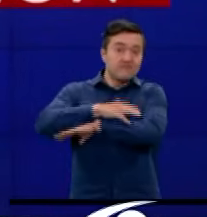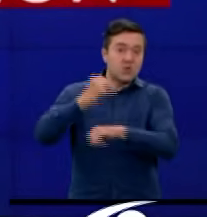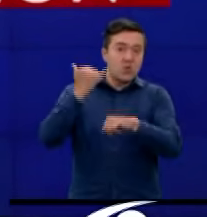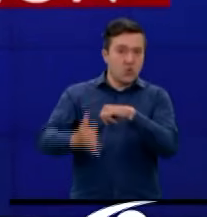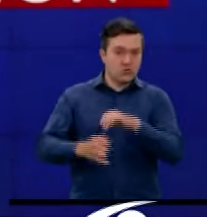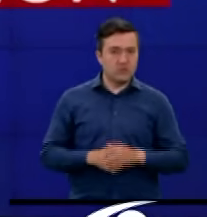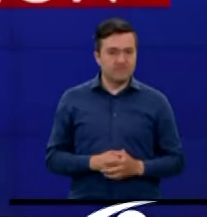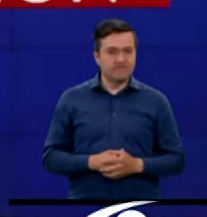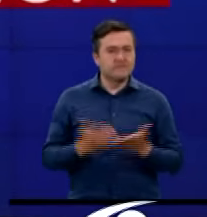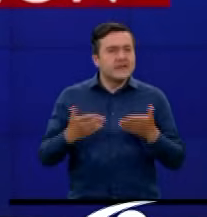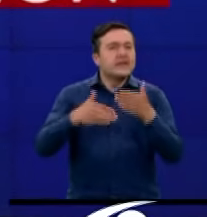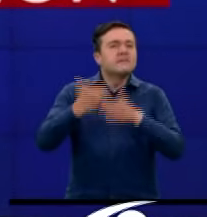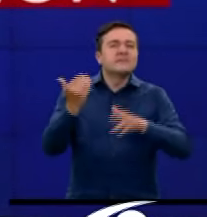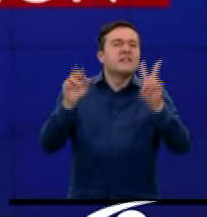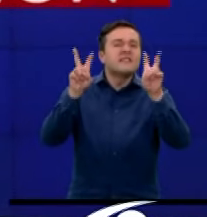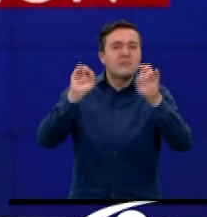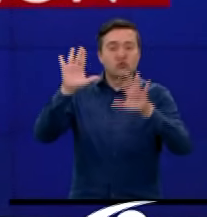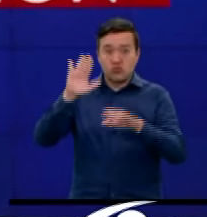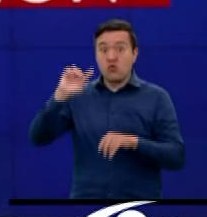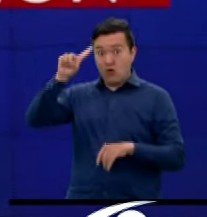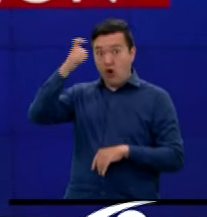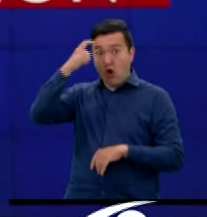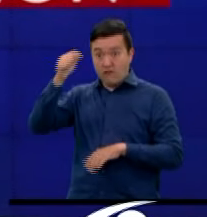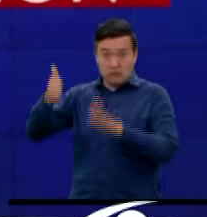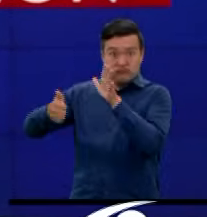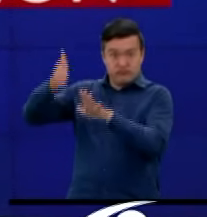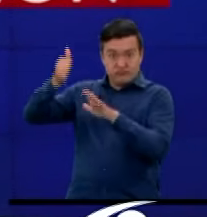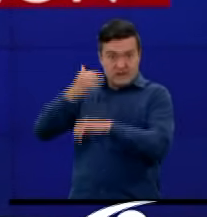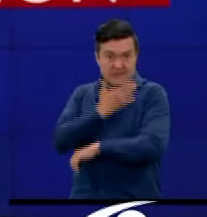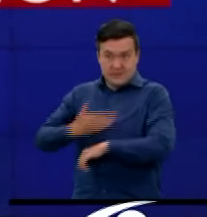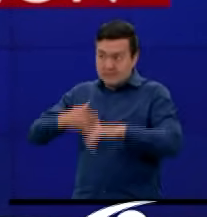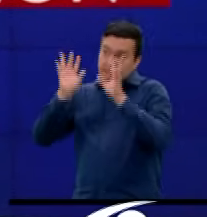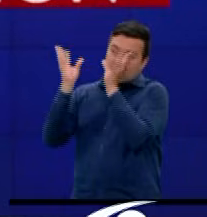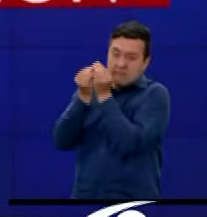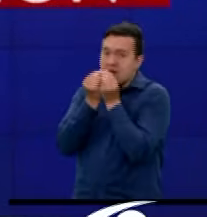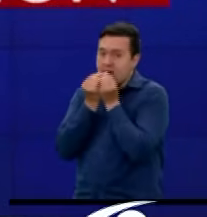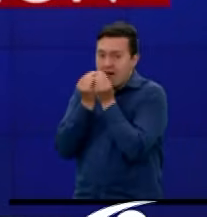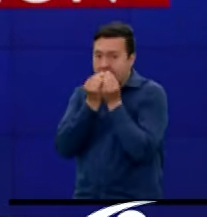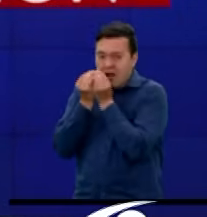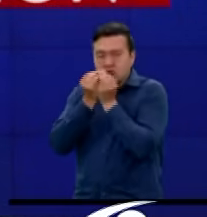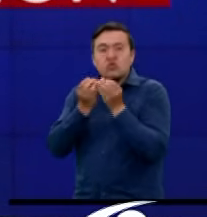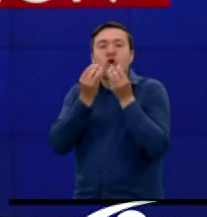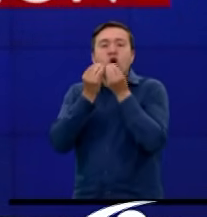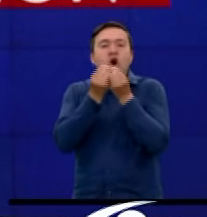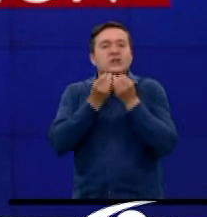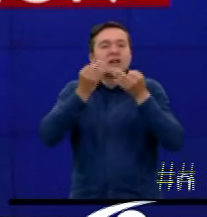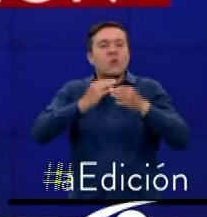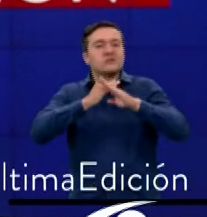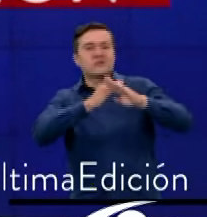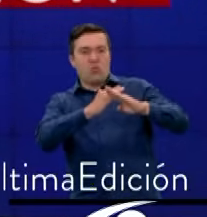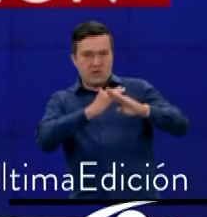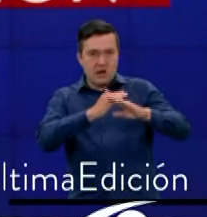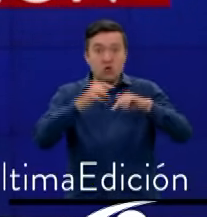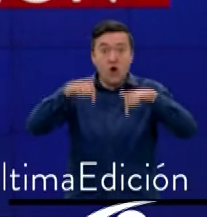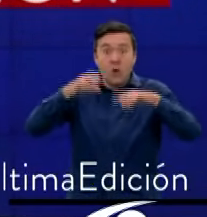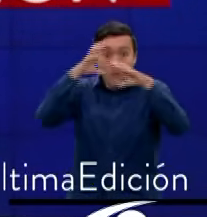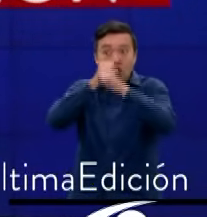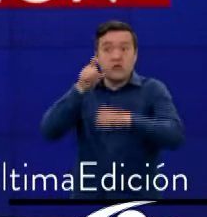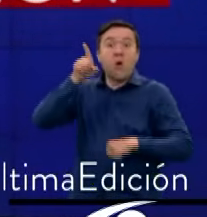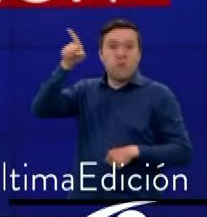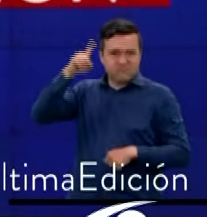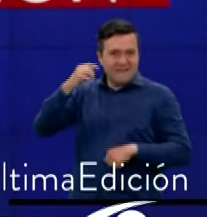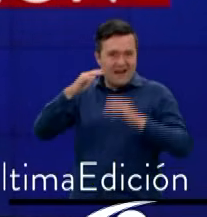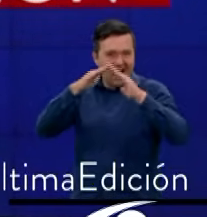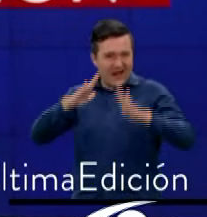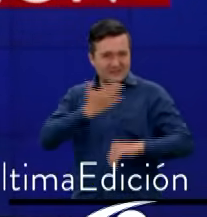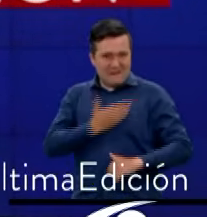Iniciamos con los detalles del Consejo Extraordinario de Seguridad que se realizó esta noche en la Casa de Nariño, donde el Gobierno Nacional tomó varias decisiones frente a la